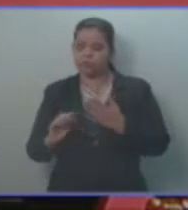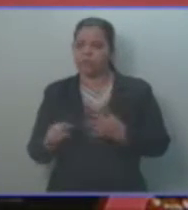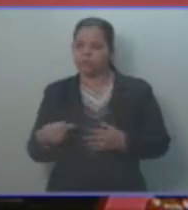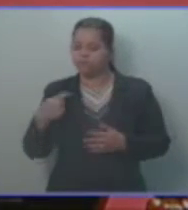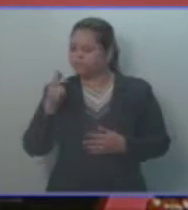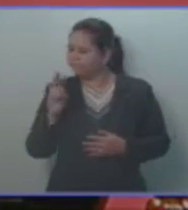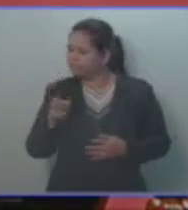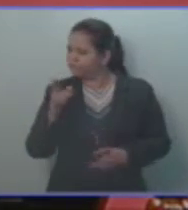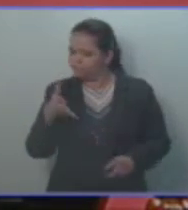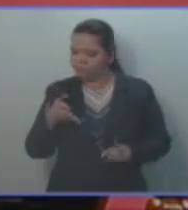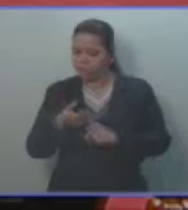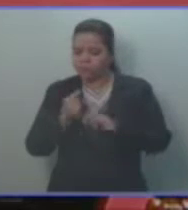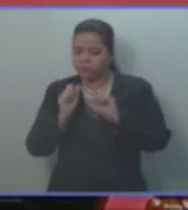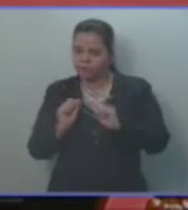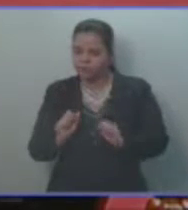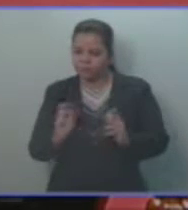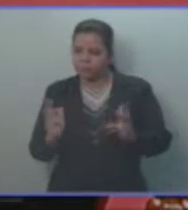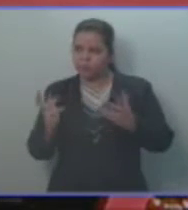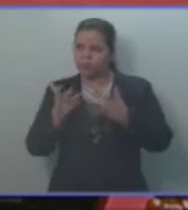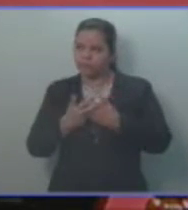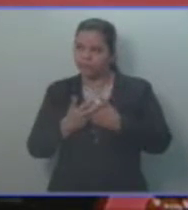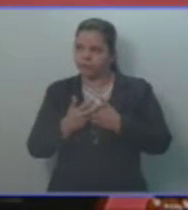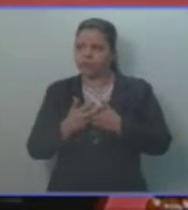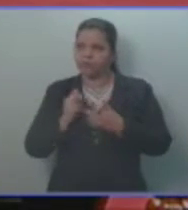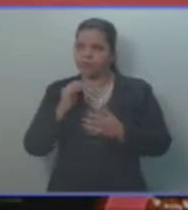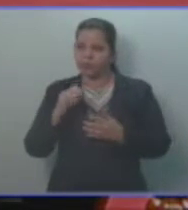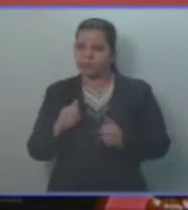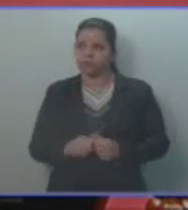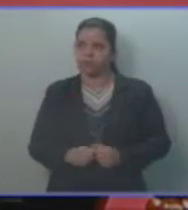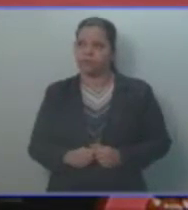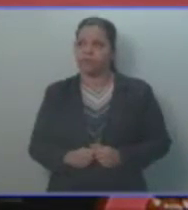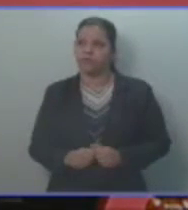la finalidad de armonizar los términos con la Convención.